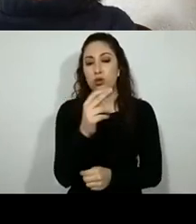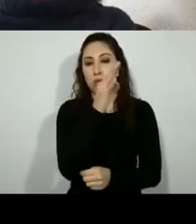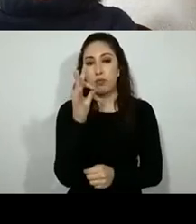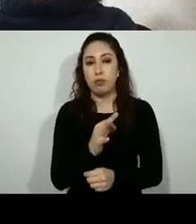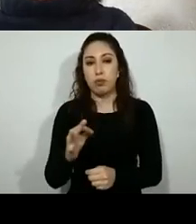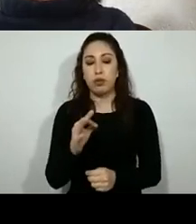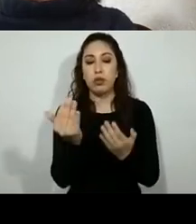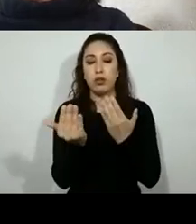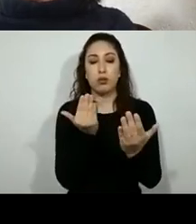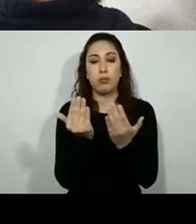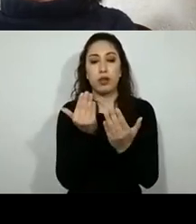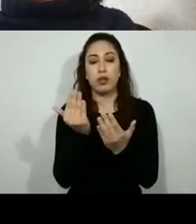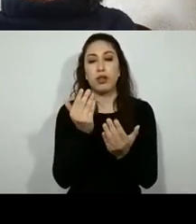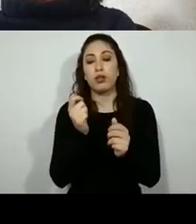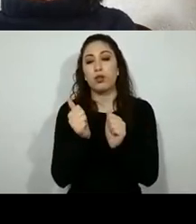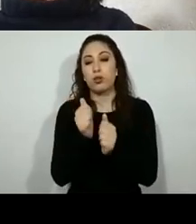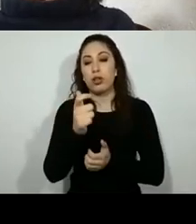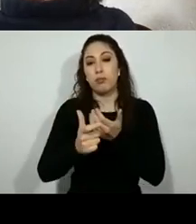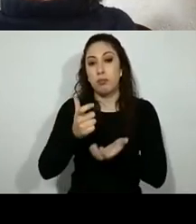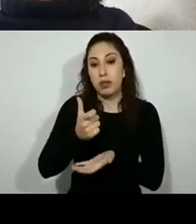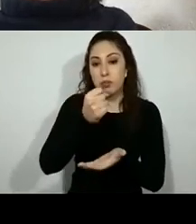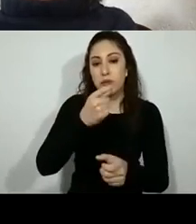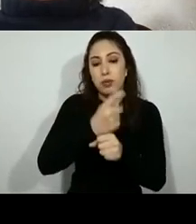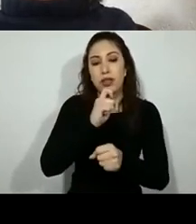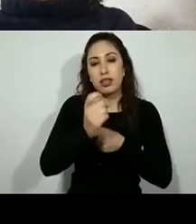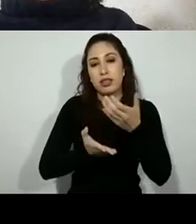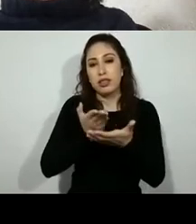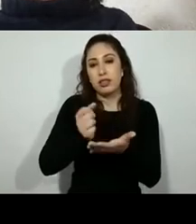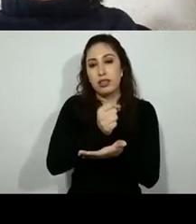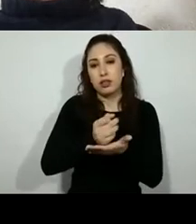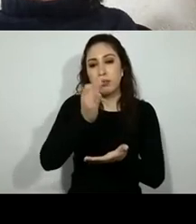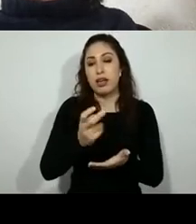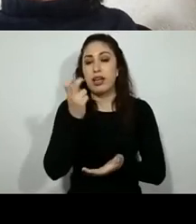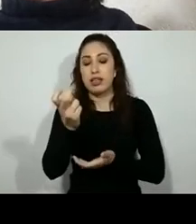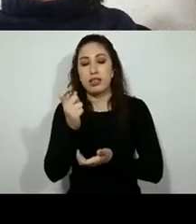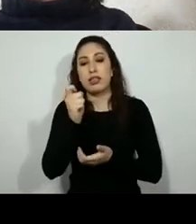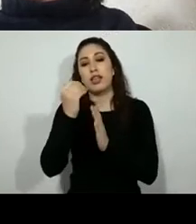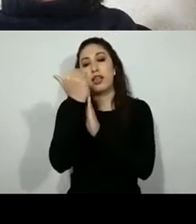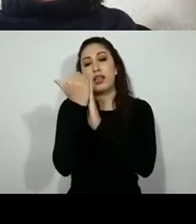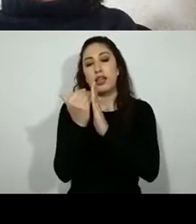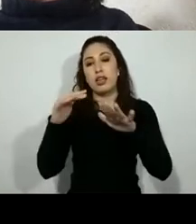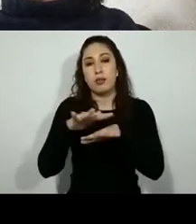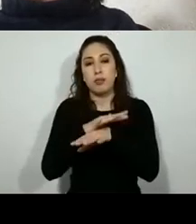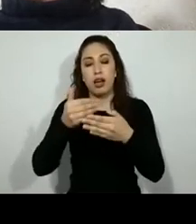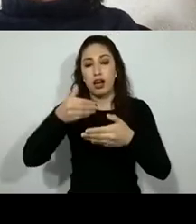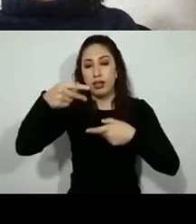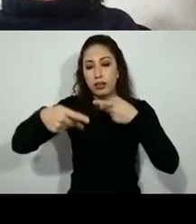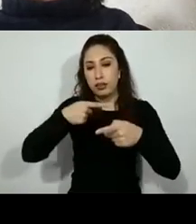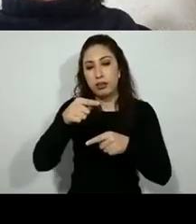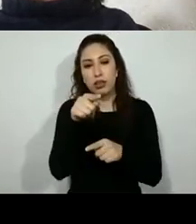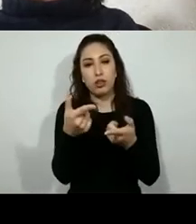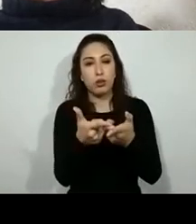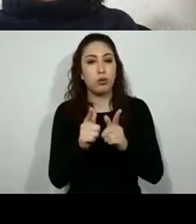al presupuesto aprobado. Este es el monto de ajuste presupuestal ante la pregunta de los diputados del